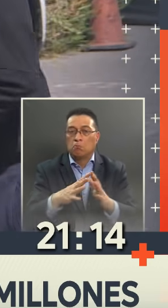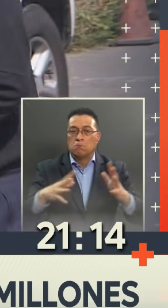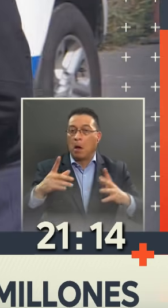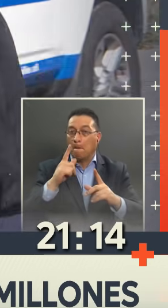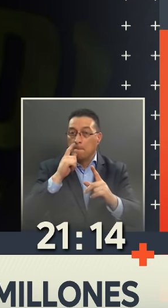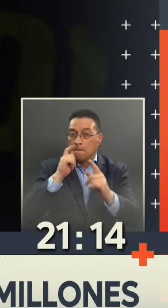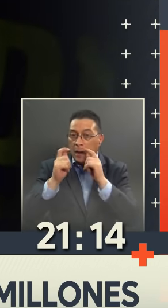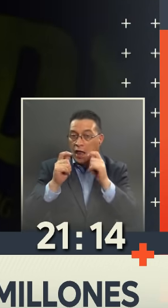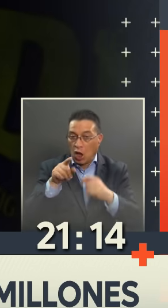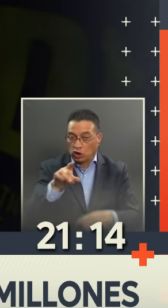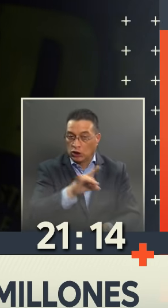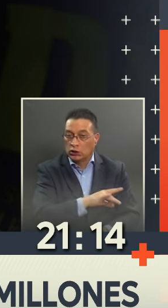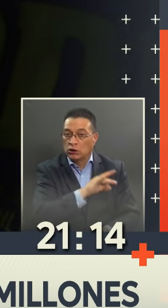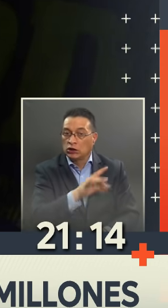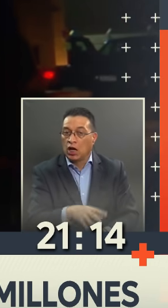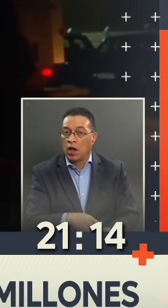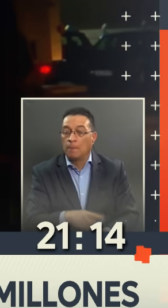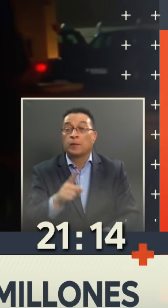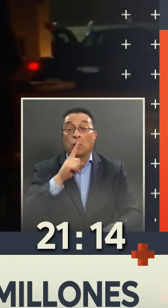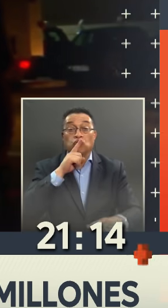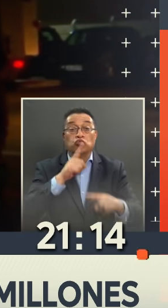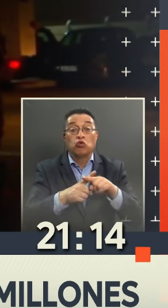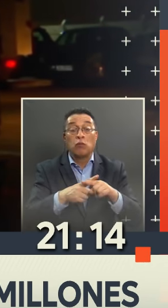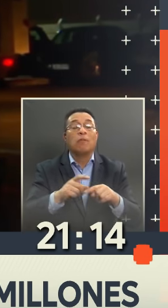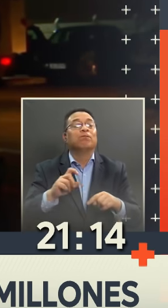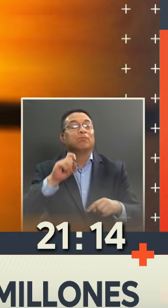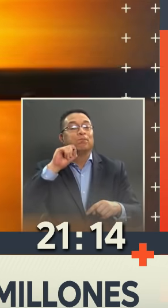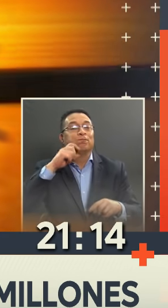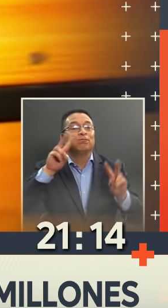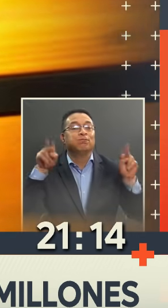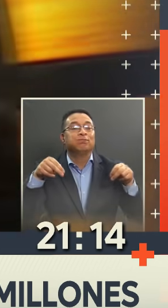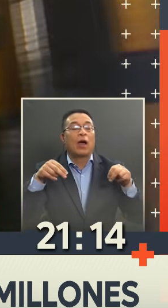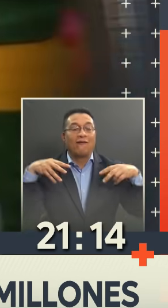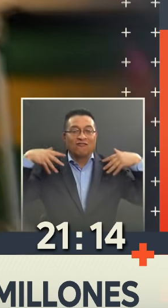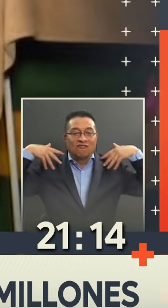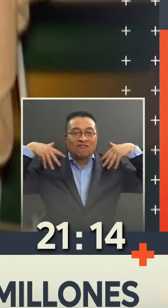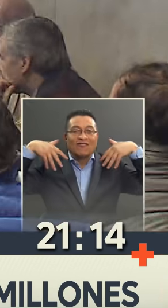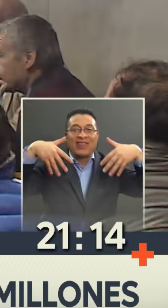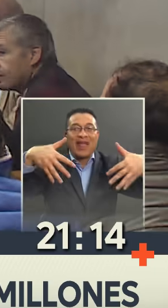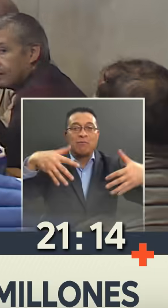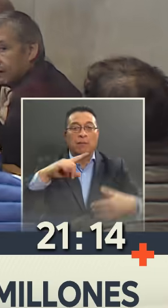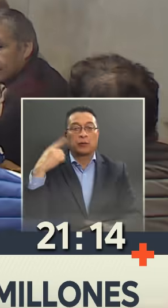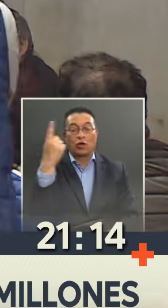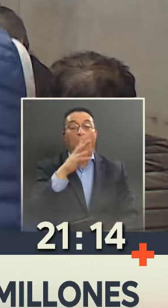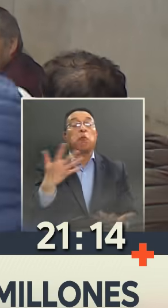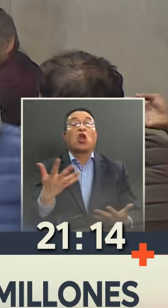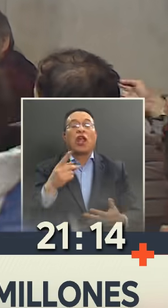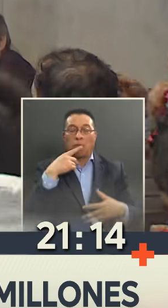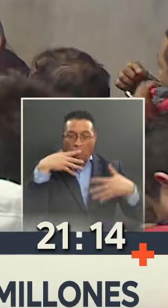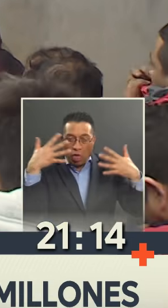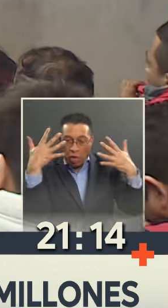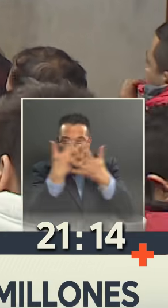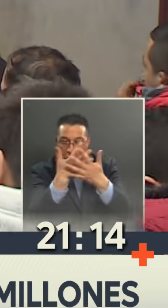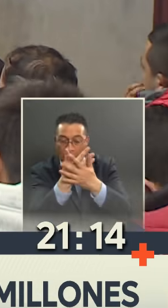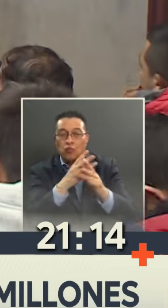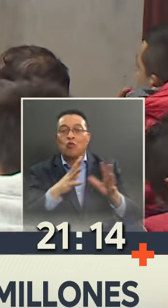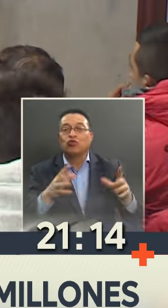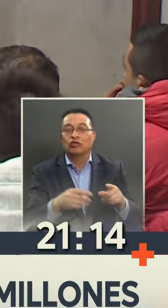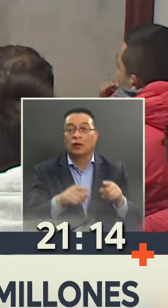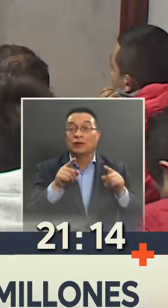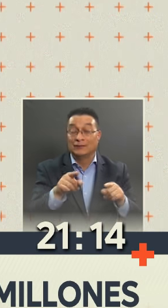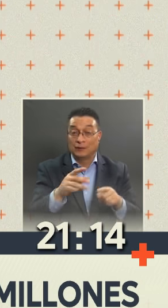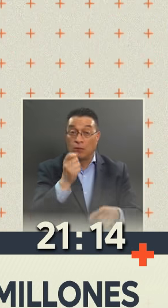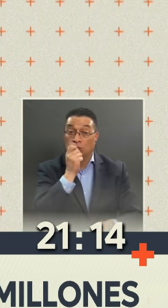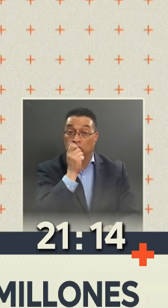peligrosas de Chile. Recibieron el nombre de Los Fantasmas por su capacidad de pasar inadvertidos. La querella contra Vladimir Rojas busca que